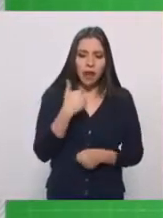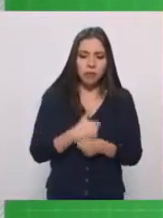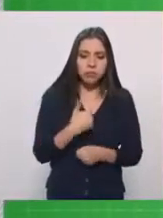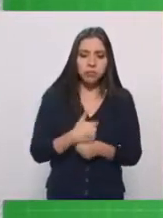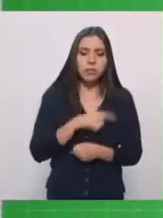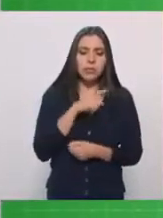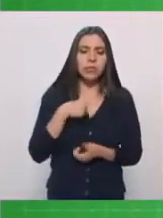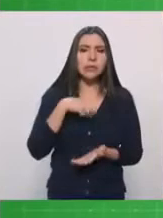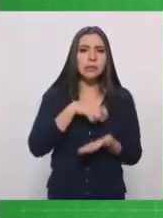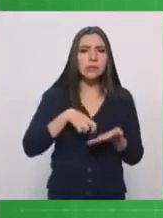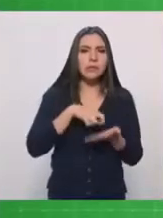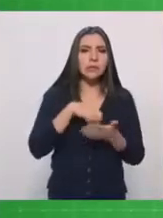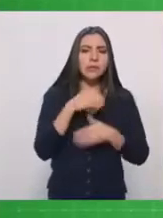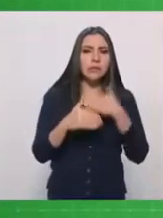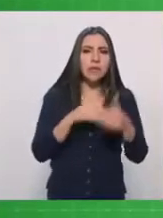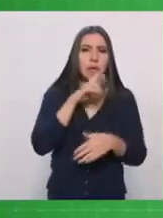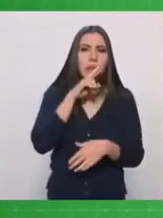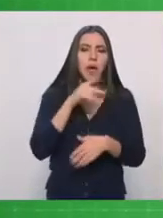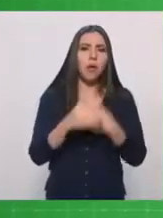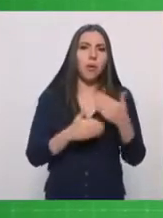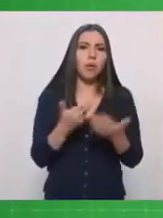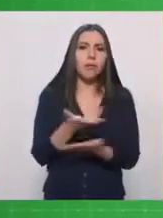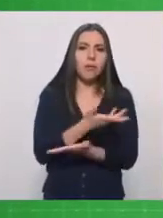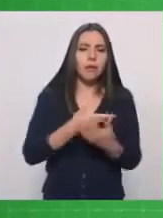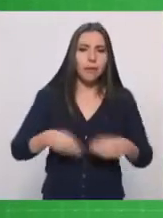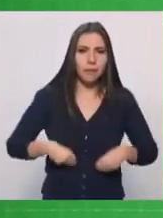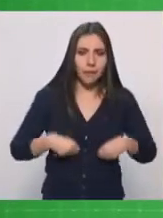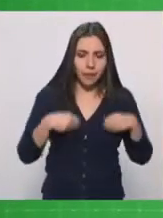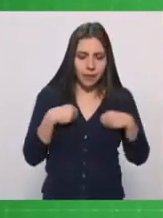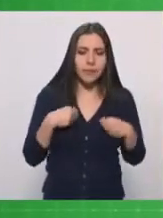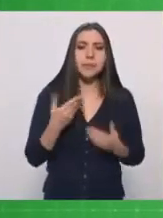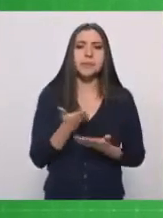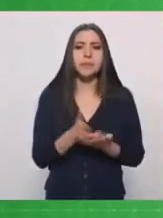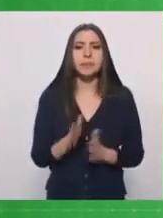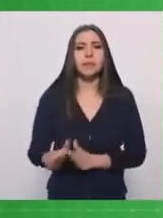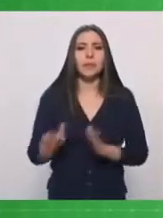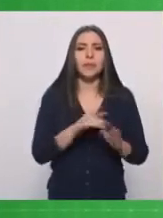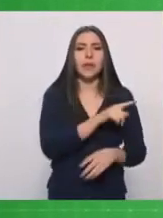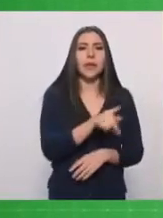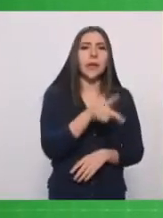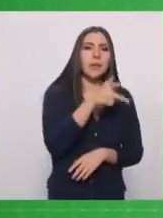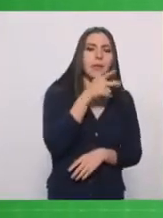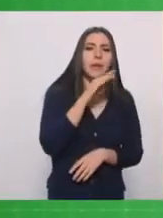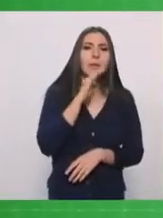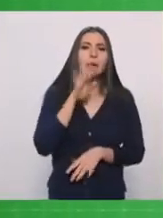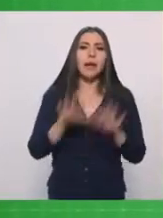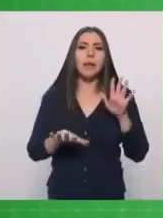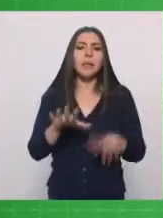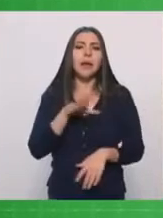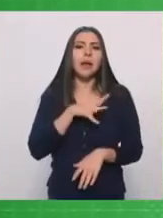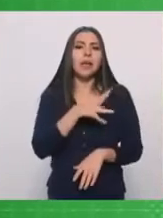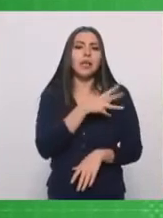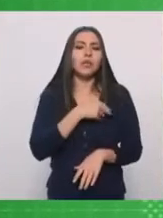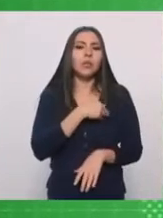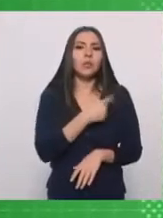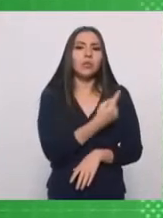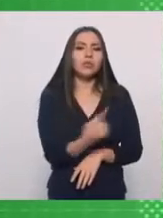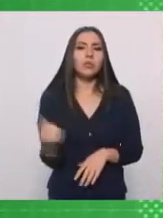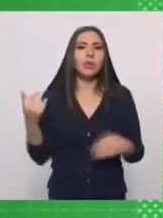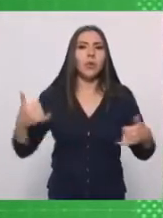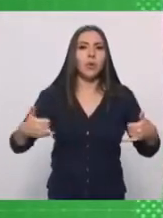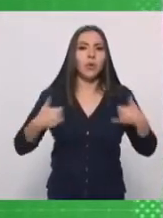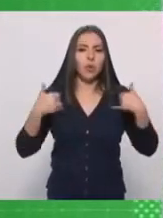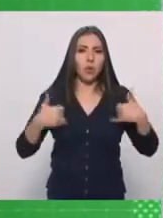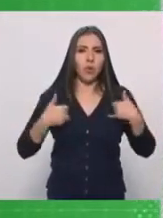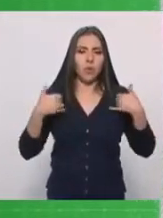comentario. Y el segundo comentario es que ahorita quizá nos estamos centrando en padres que tienen hijos adolescentes o que tienen hijos, digamos, en donde pueden tener una